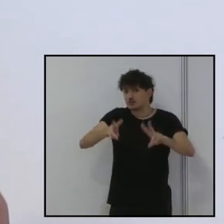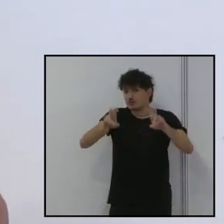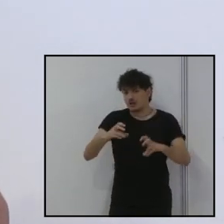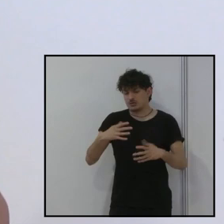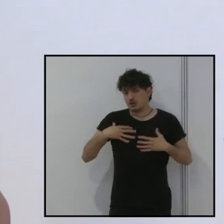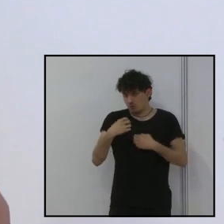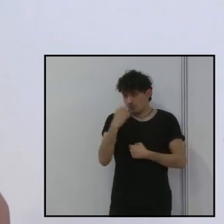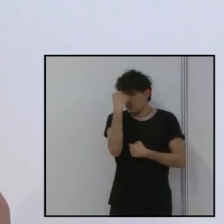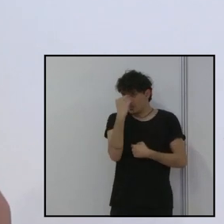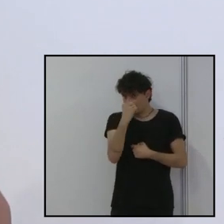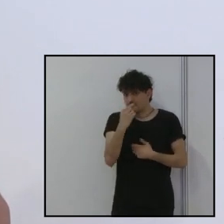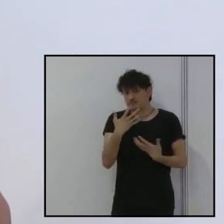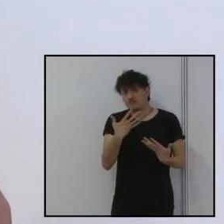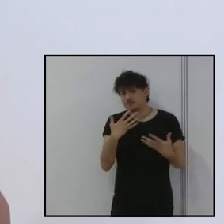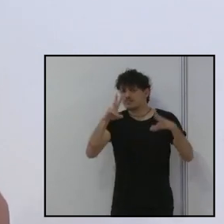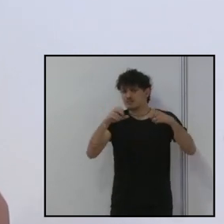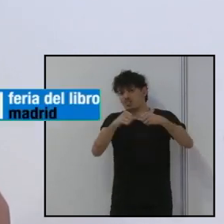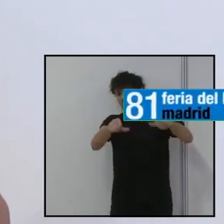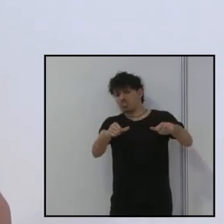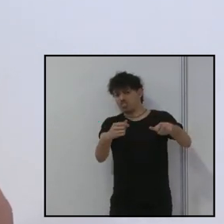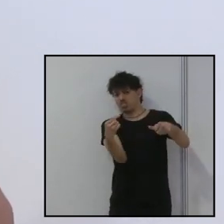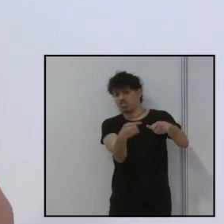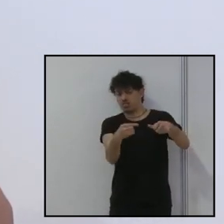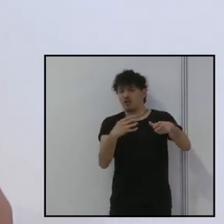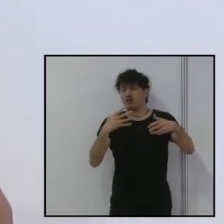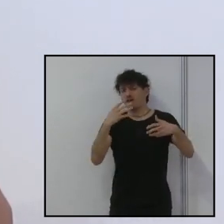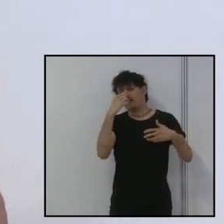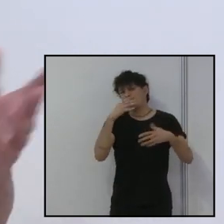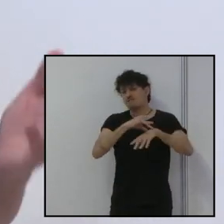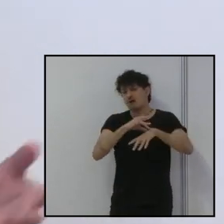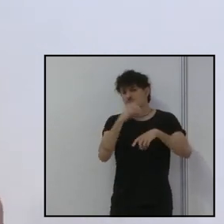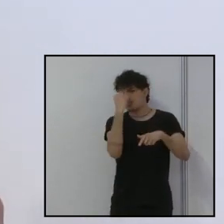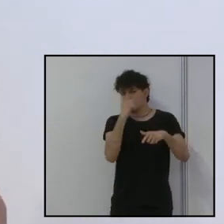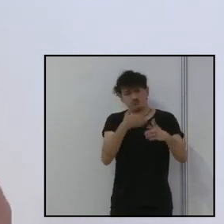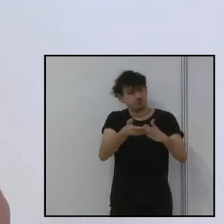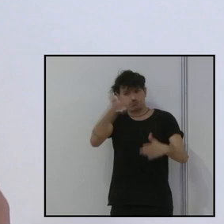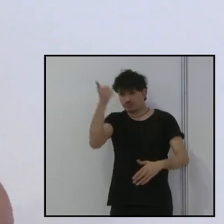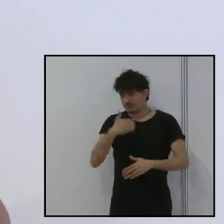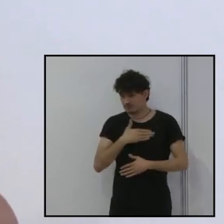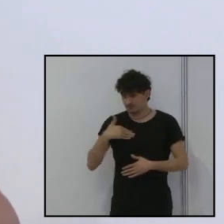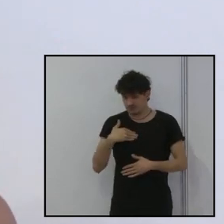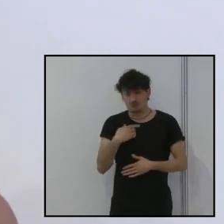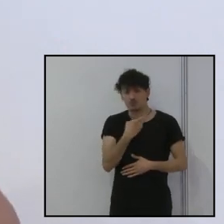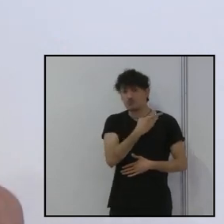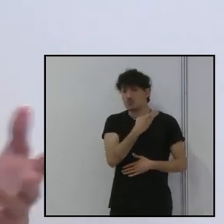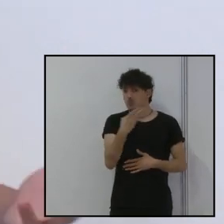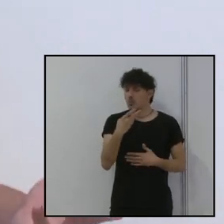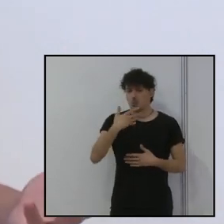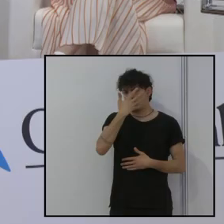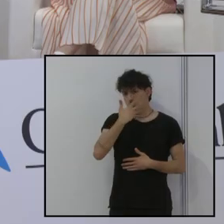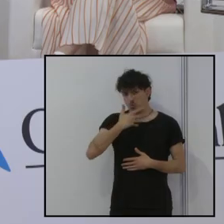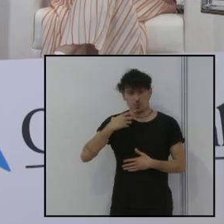la voluntad de destruir el estigma de las enfermedades mentales. Aunque ellos son dos de los periodistas y creadores más conocidos en nuestro país, no